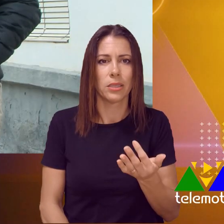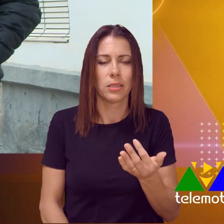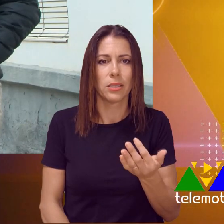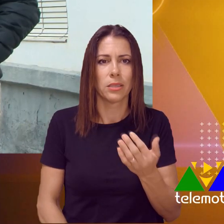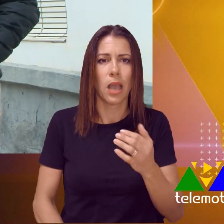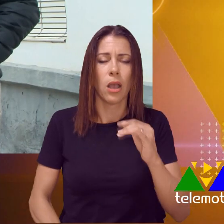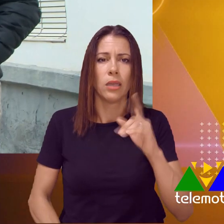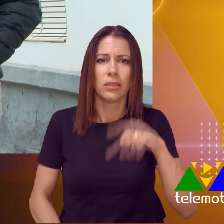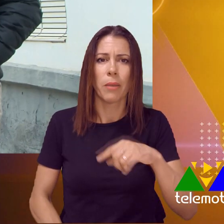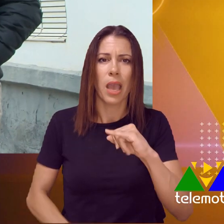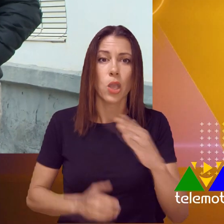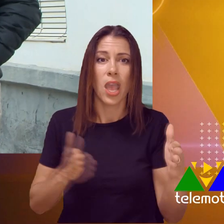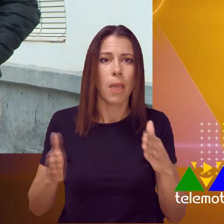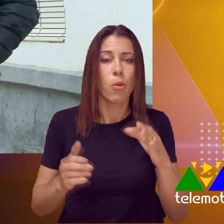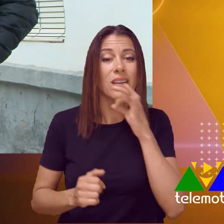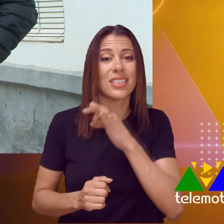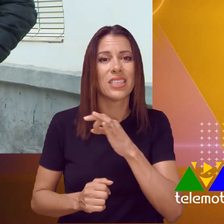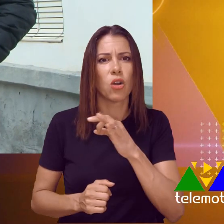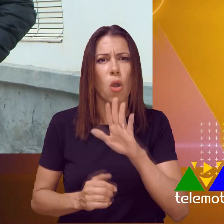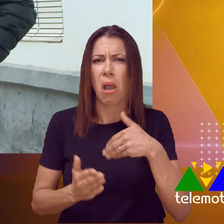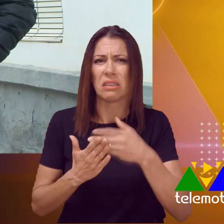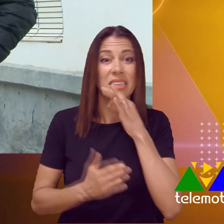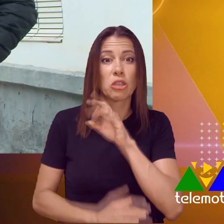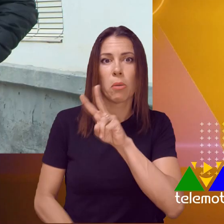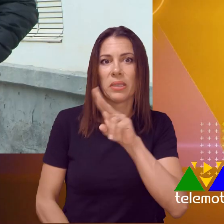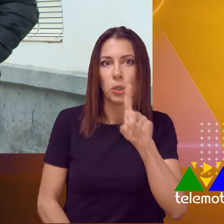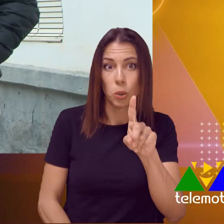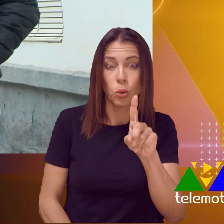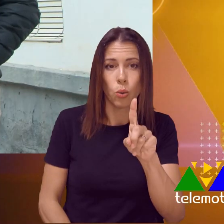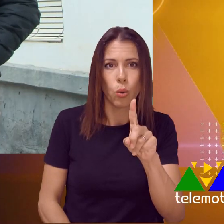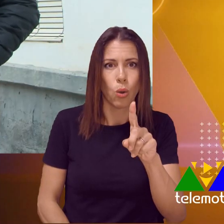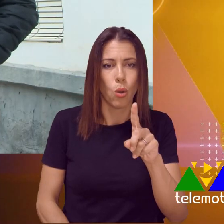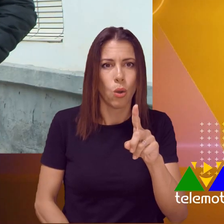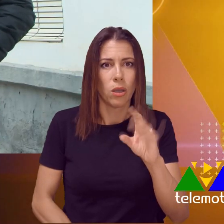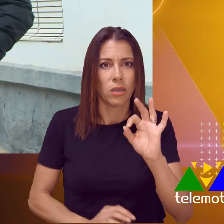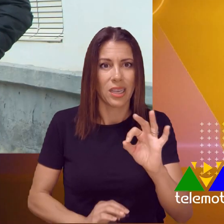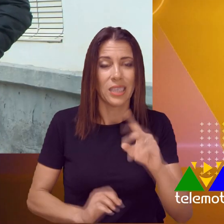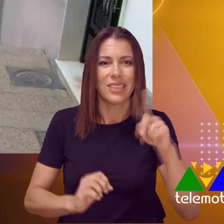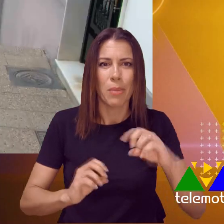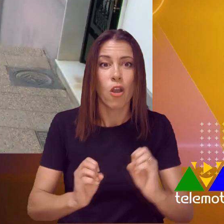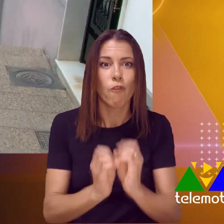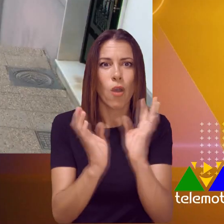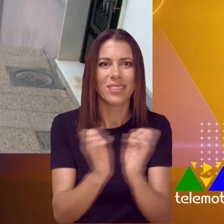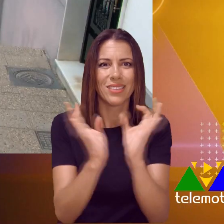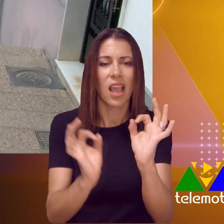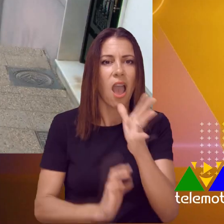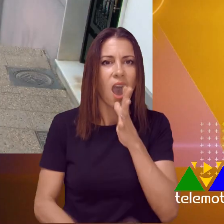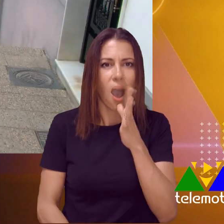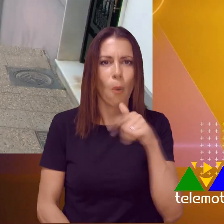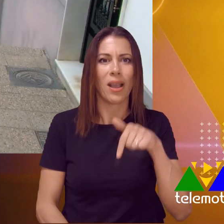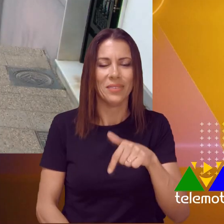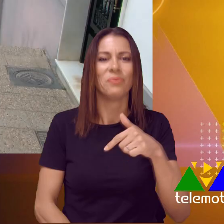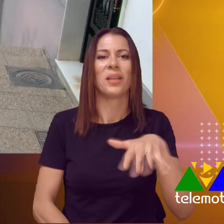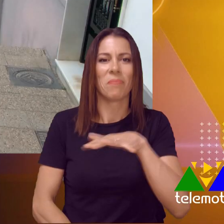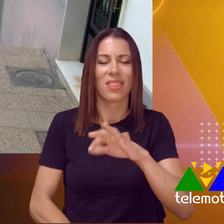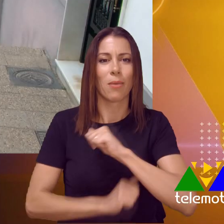una época del siglo X hasta el siglo XX hubo una fuente de agua en la Plaza Portuguesa. Es muy curioso, pero